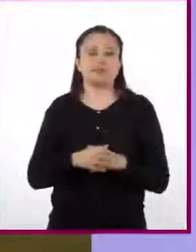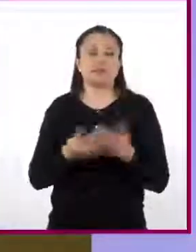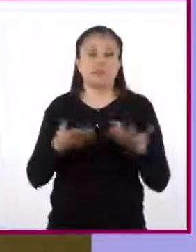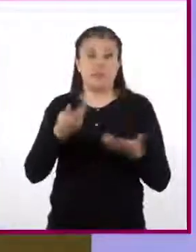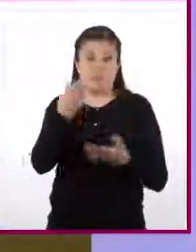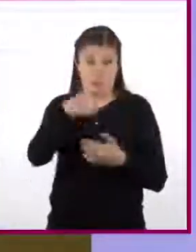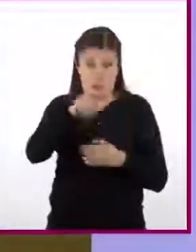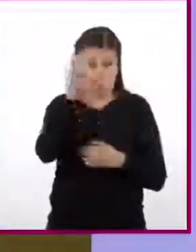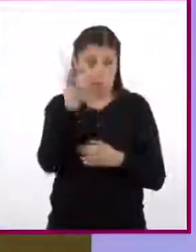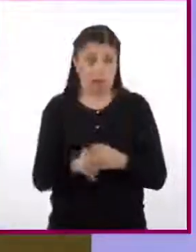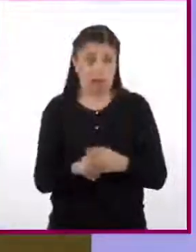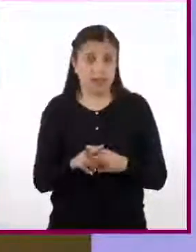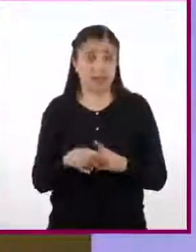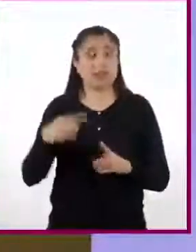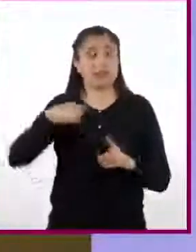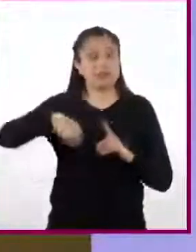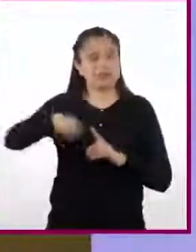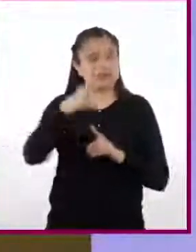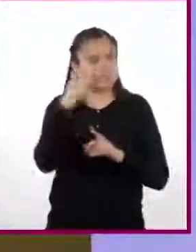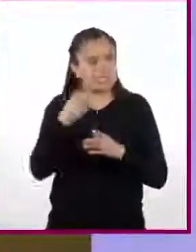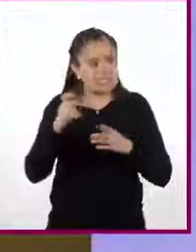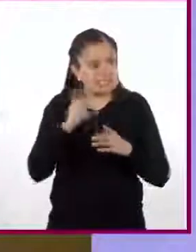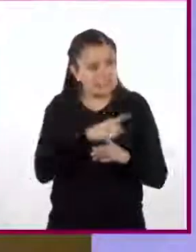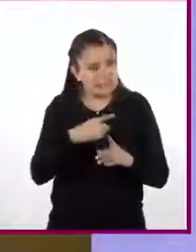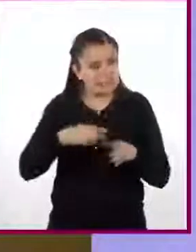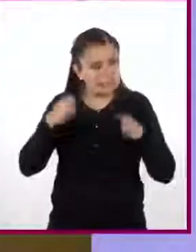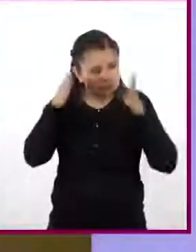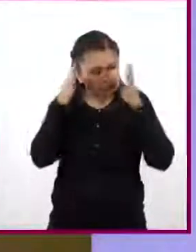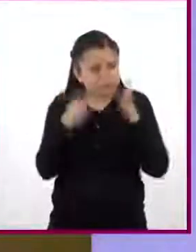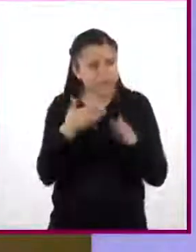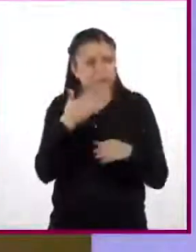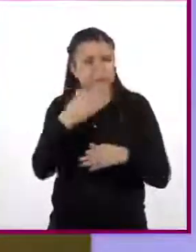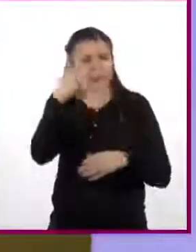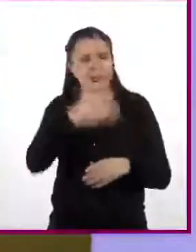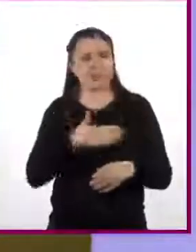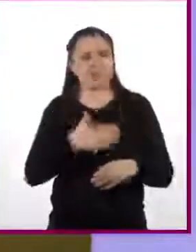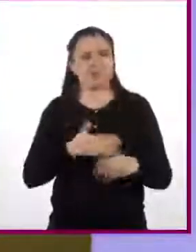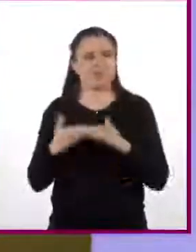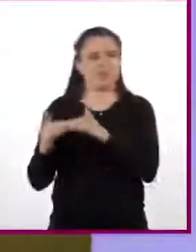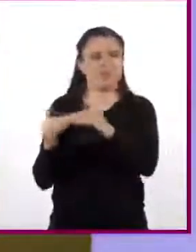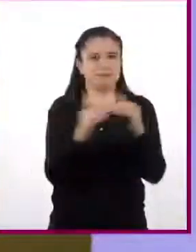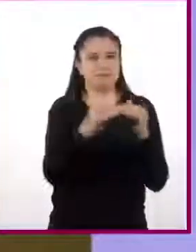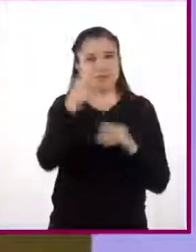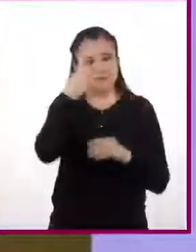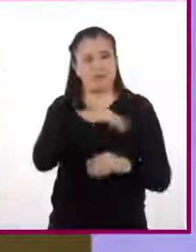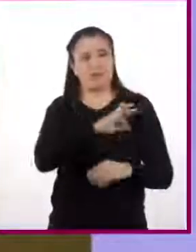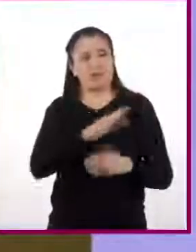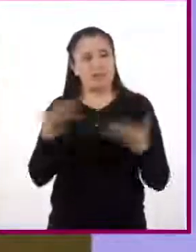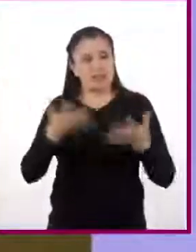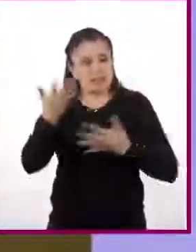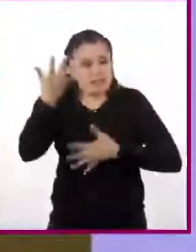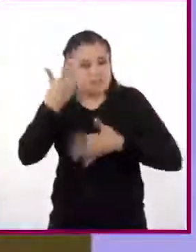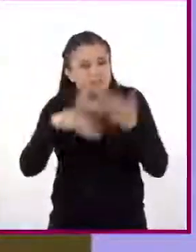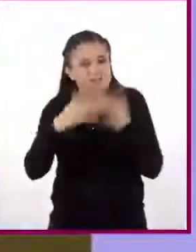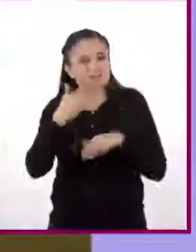lo cierto es que este es uno de los caminos que nos otorga la democracia para hacer oír nuestra voz y también un arma contra el